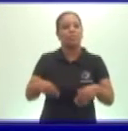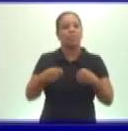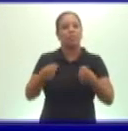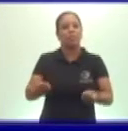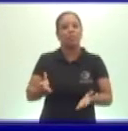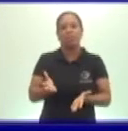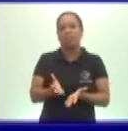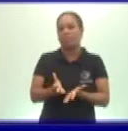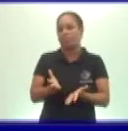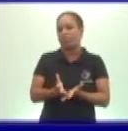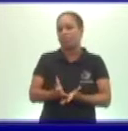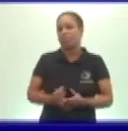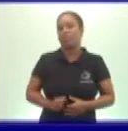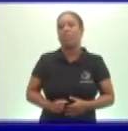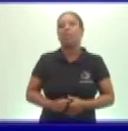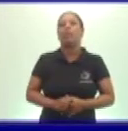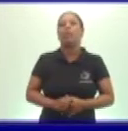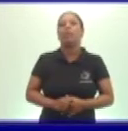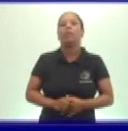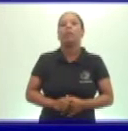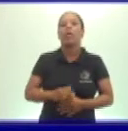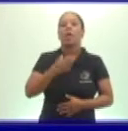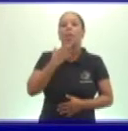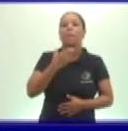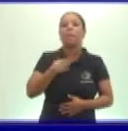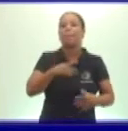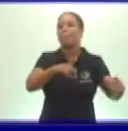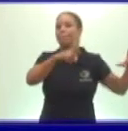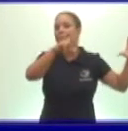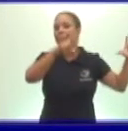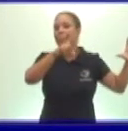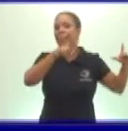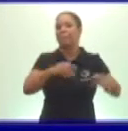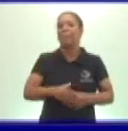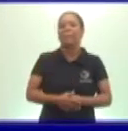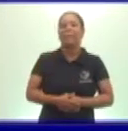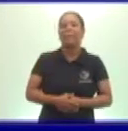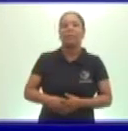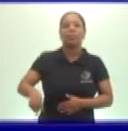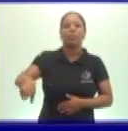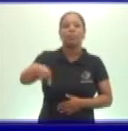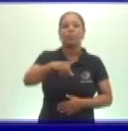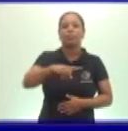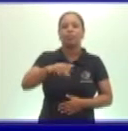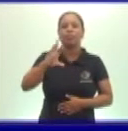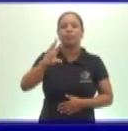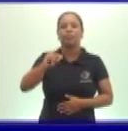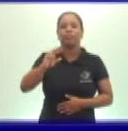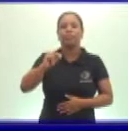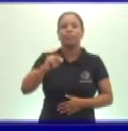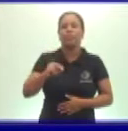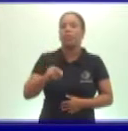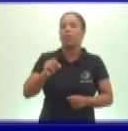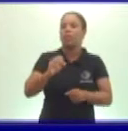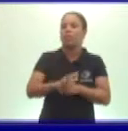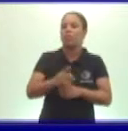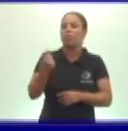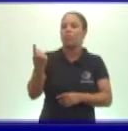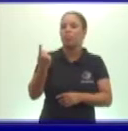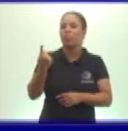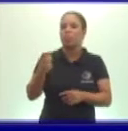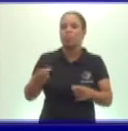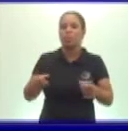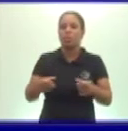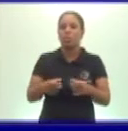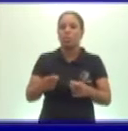general. Como se expresa en la diapo, ustedes abordaron la unidad introductoria. Esta